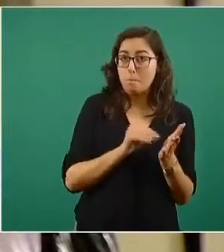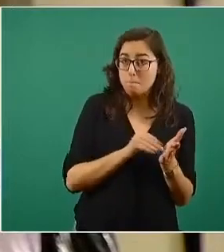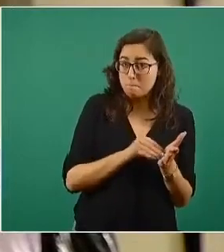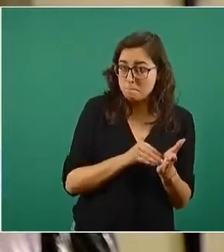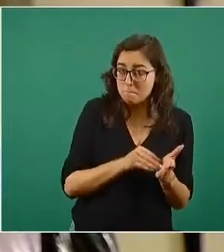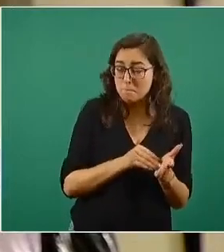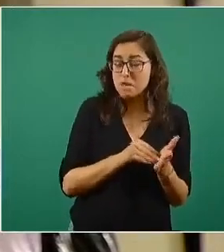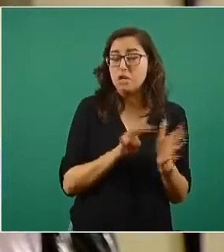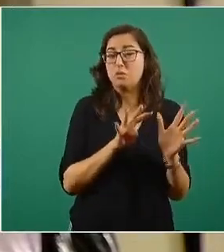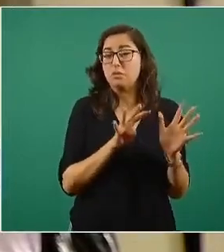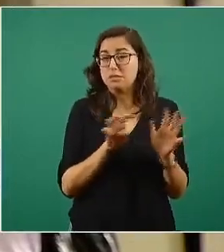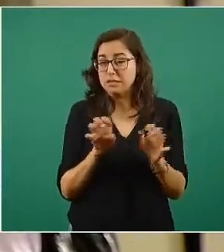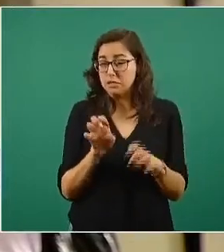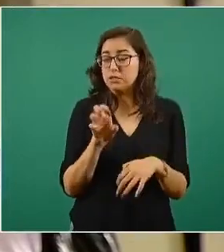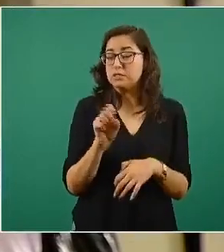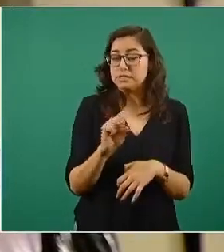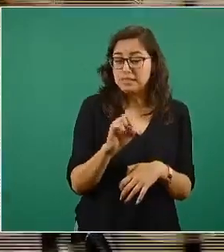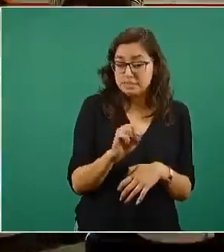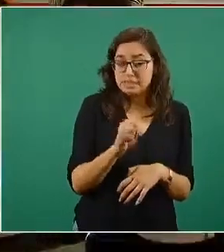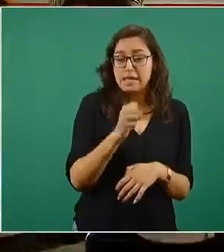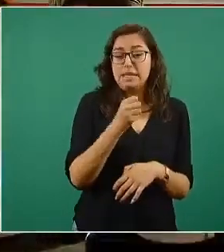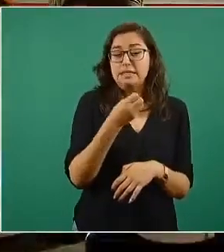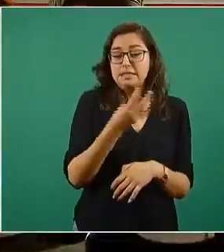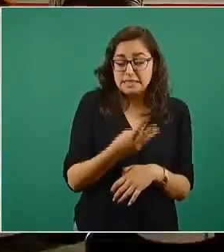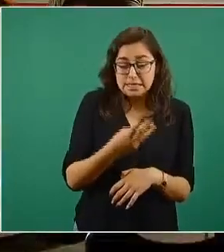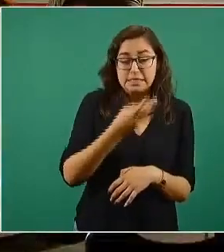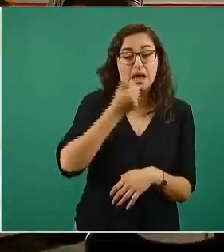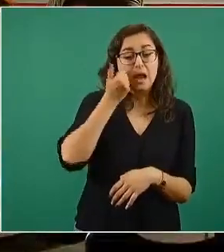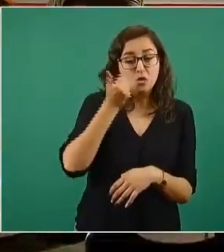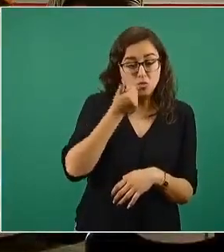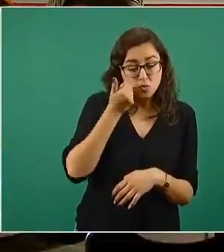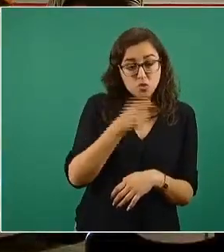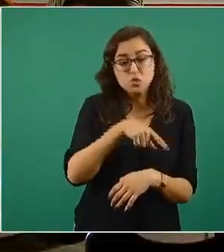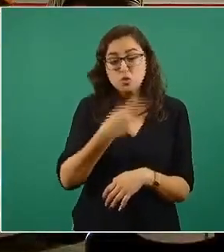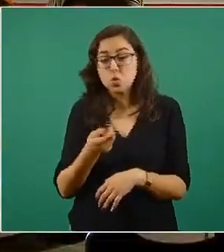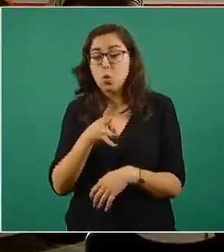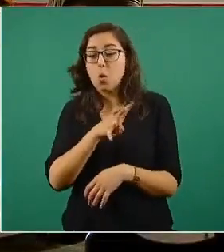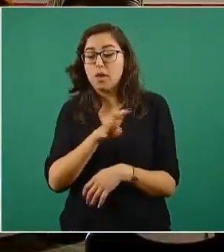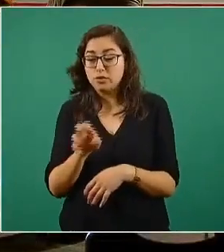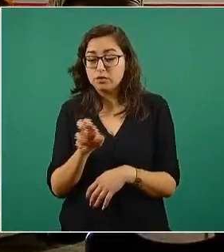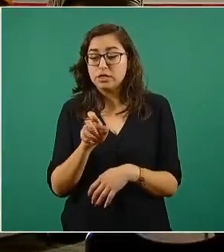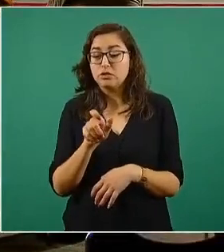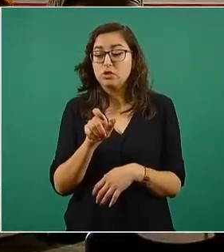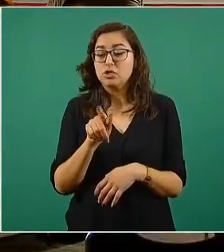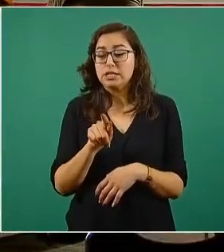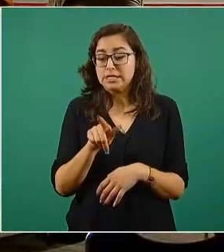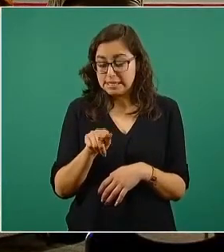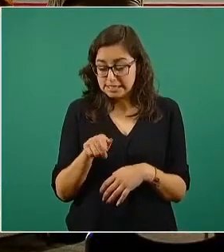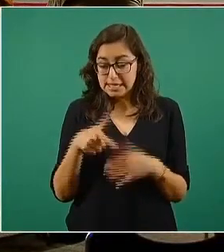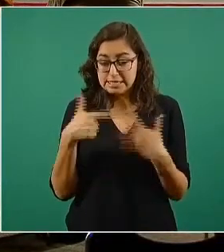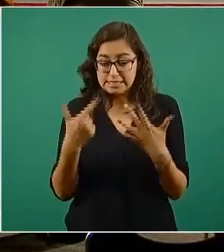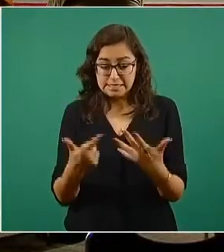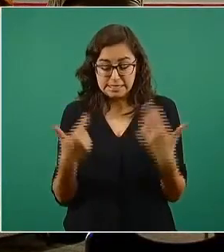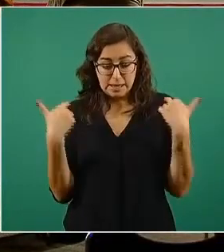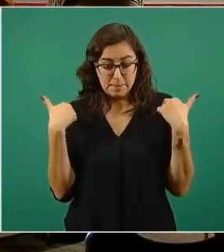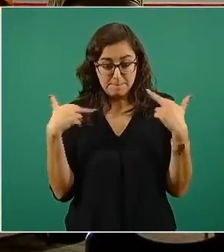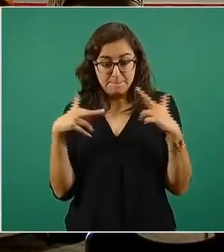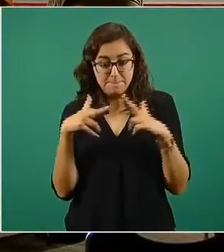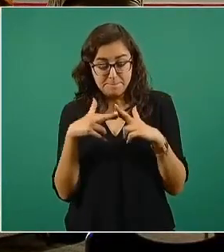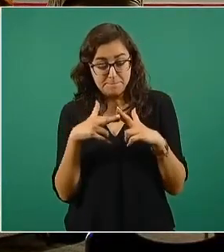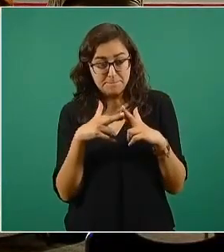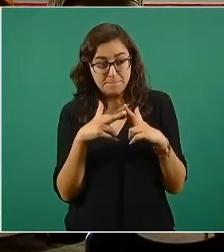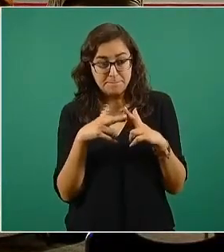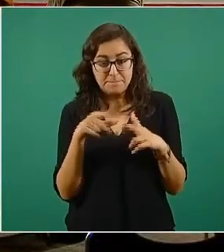4,963 son alumnos y 477 son académicos, los cuales van a fungir como